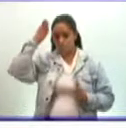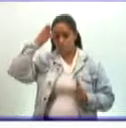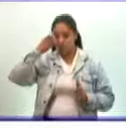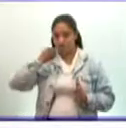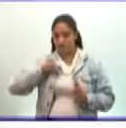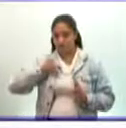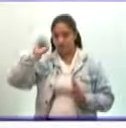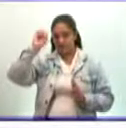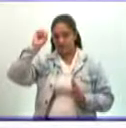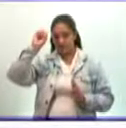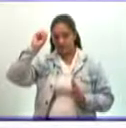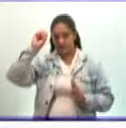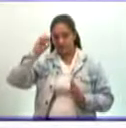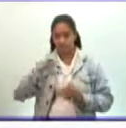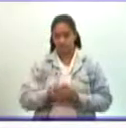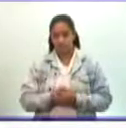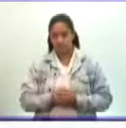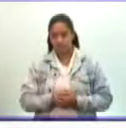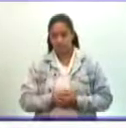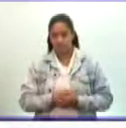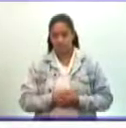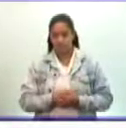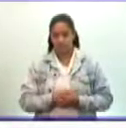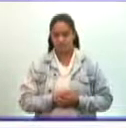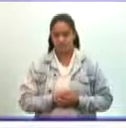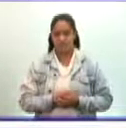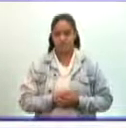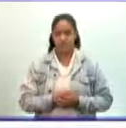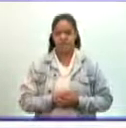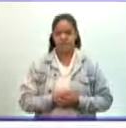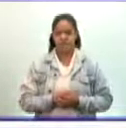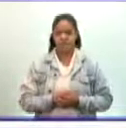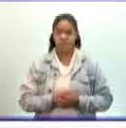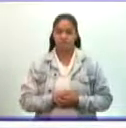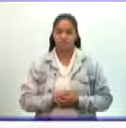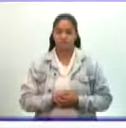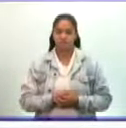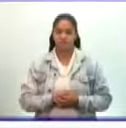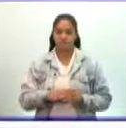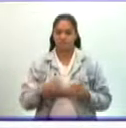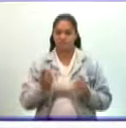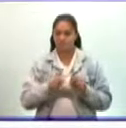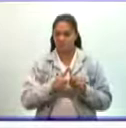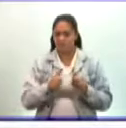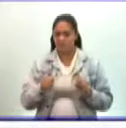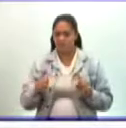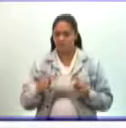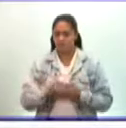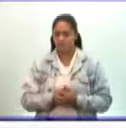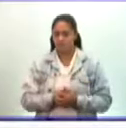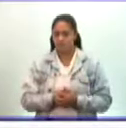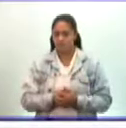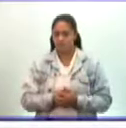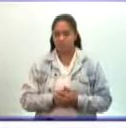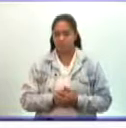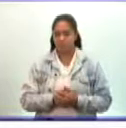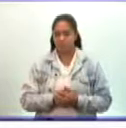paralela S. Entonces, ¿qué parte del teorema puedo